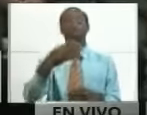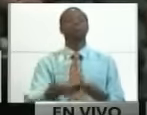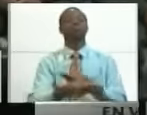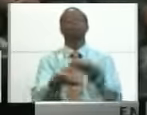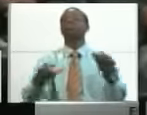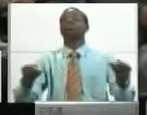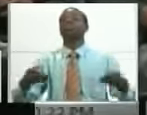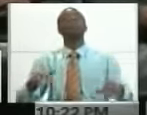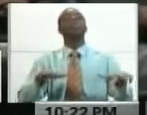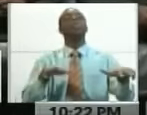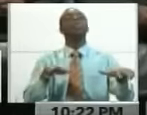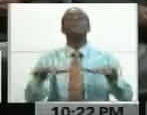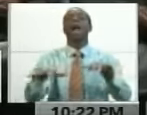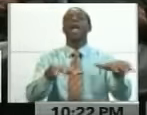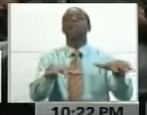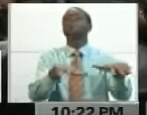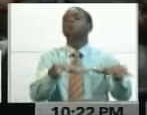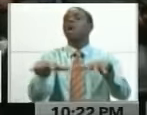la mano a la UVC,